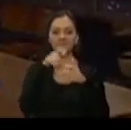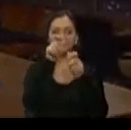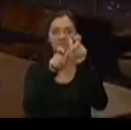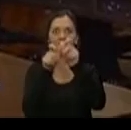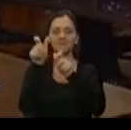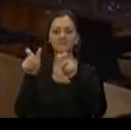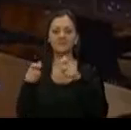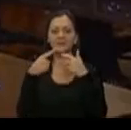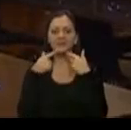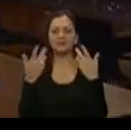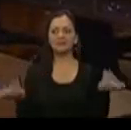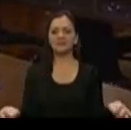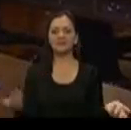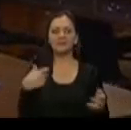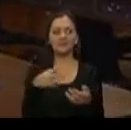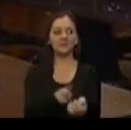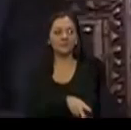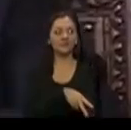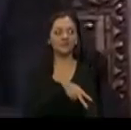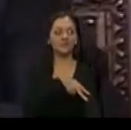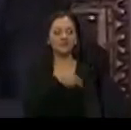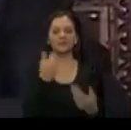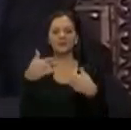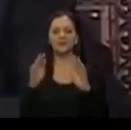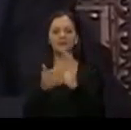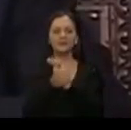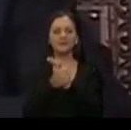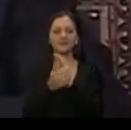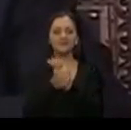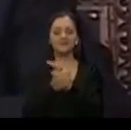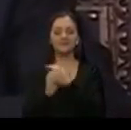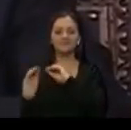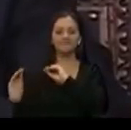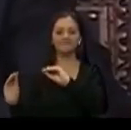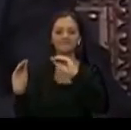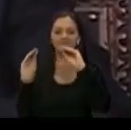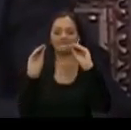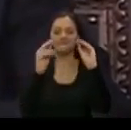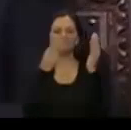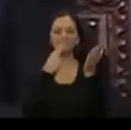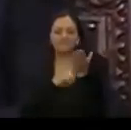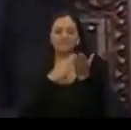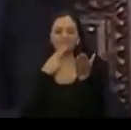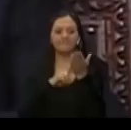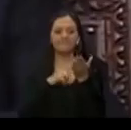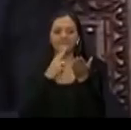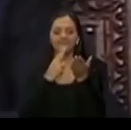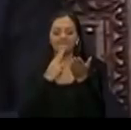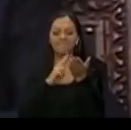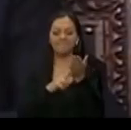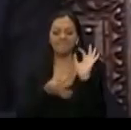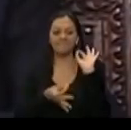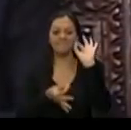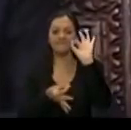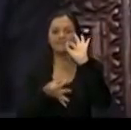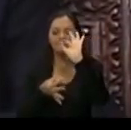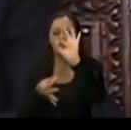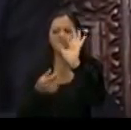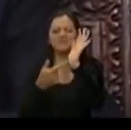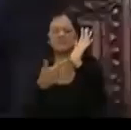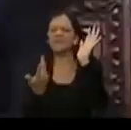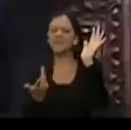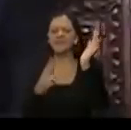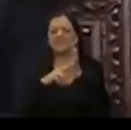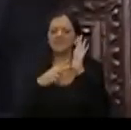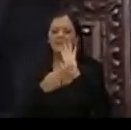Ya nos estamos acostumbrando a estos boletines de prensa y siempre traemos la buena nueva. En